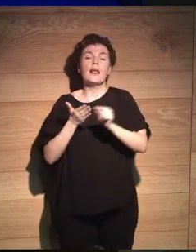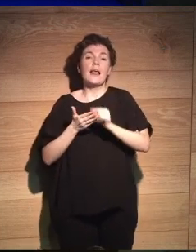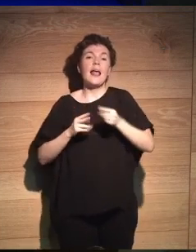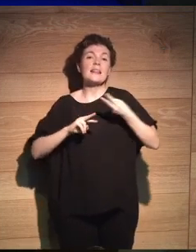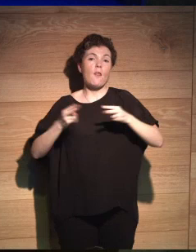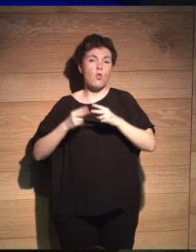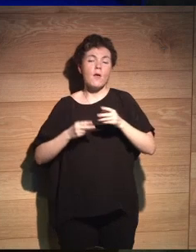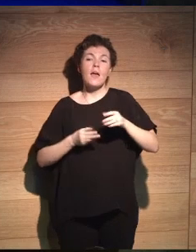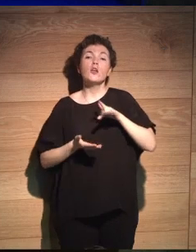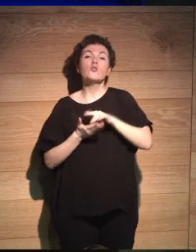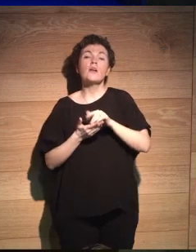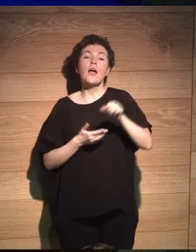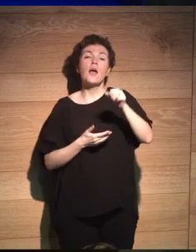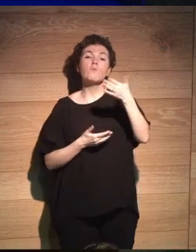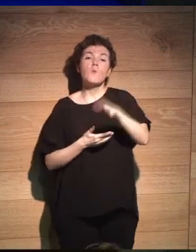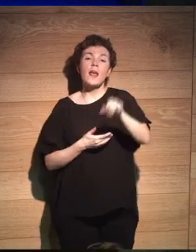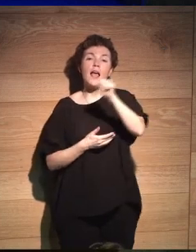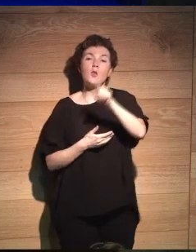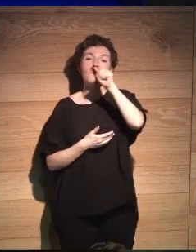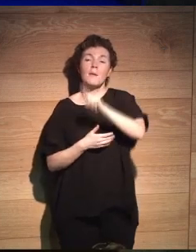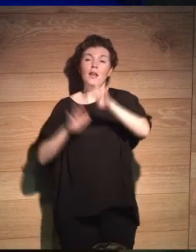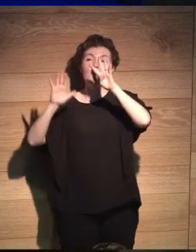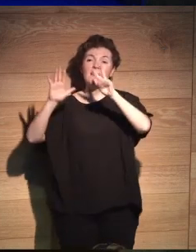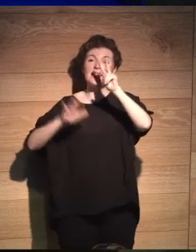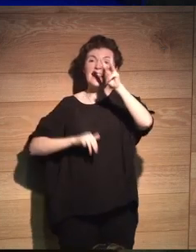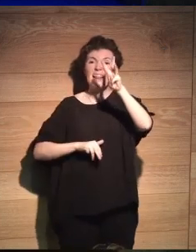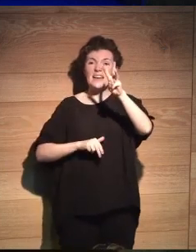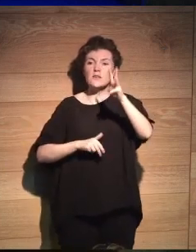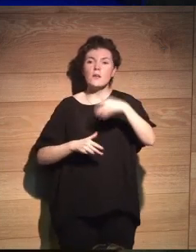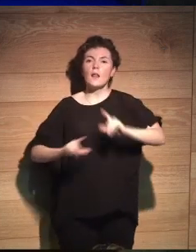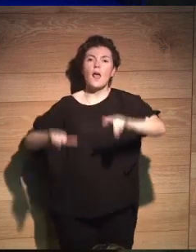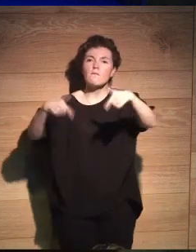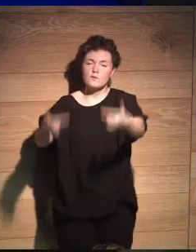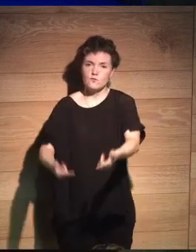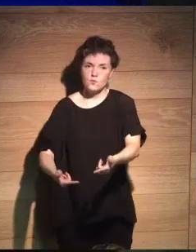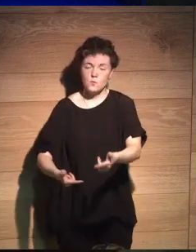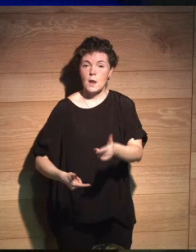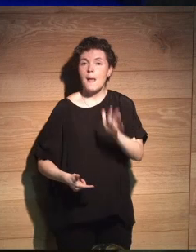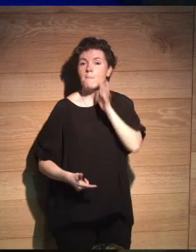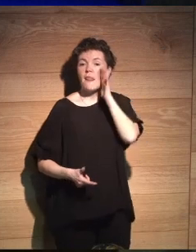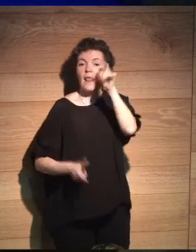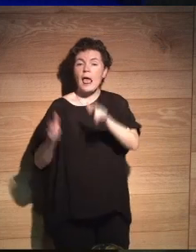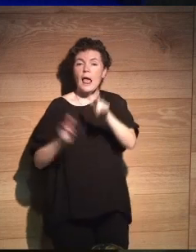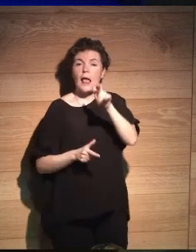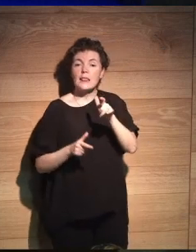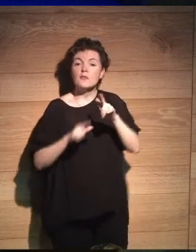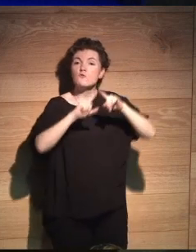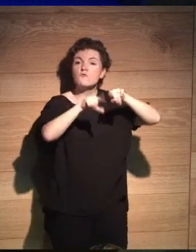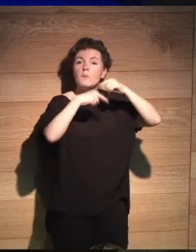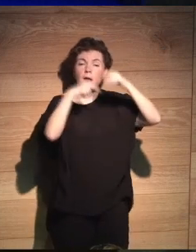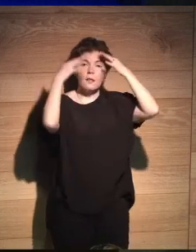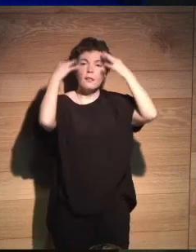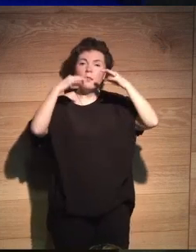murió en el año 73, lo tiraron a la basura. parece que nadie en su